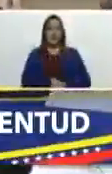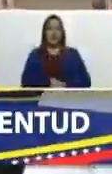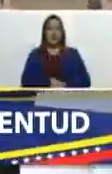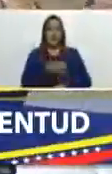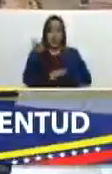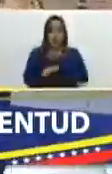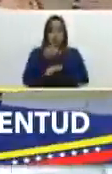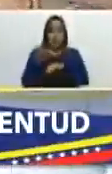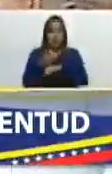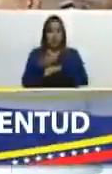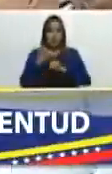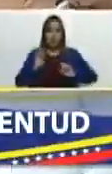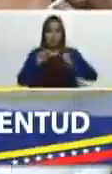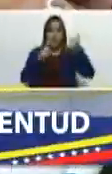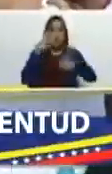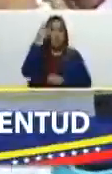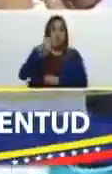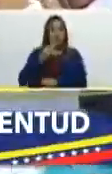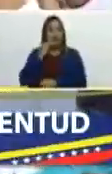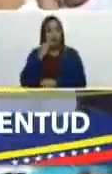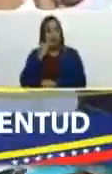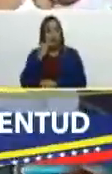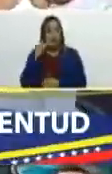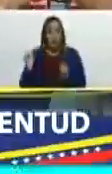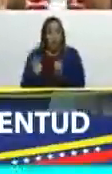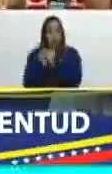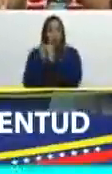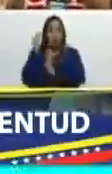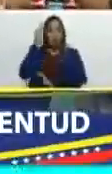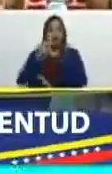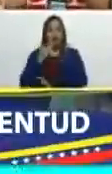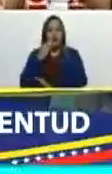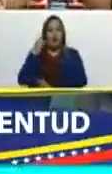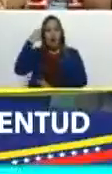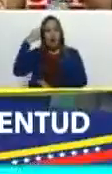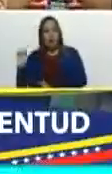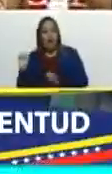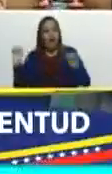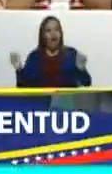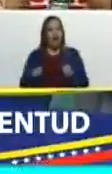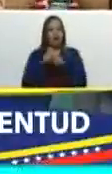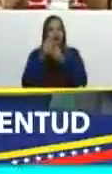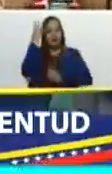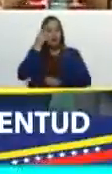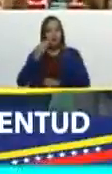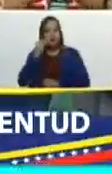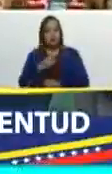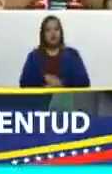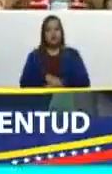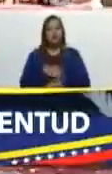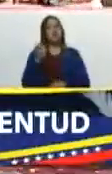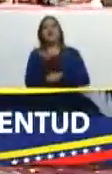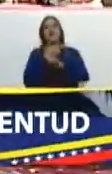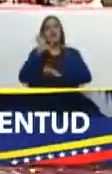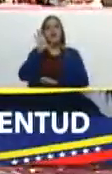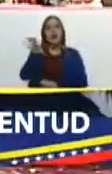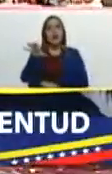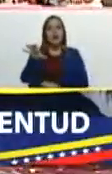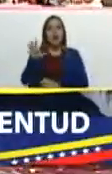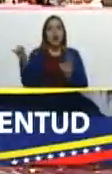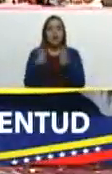gobernemos desde la juventud, con la juventud, para la juventud, gobernar el país con